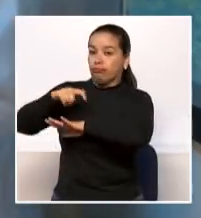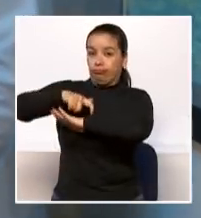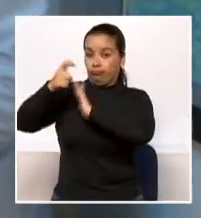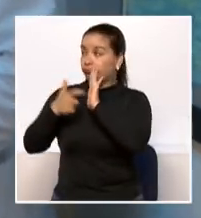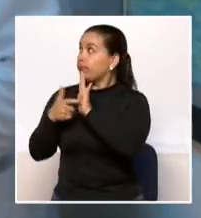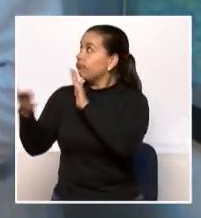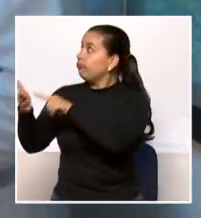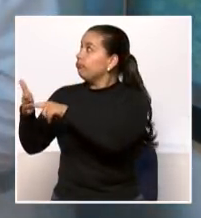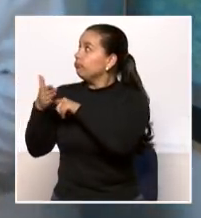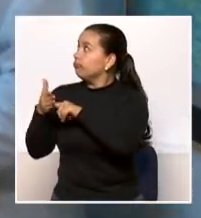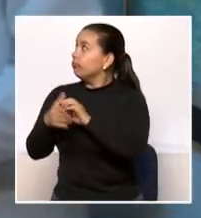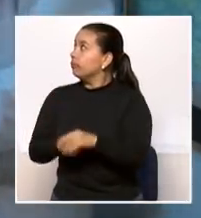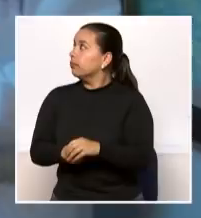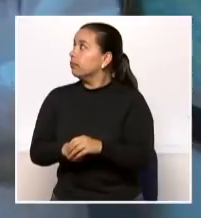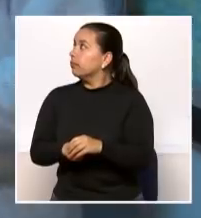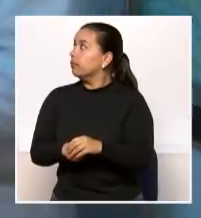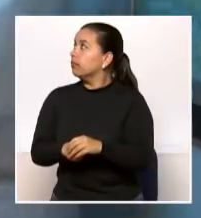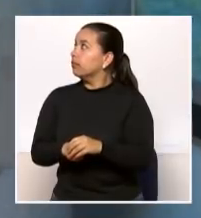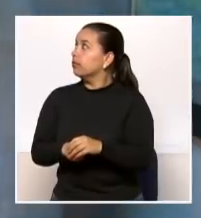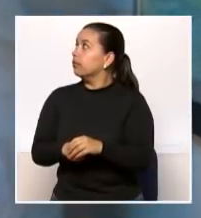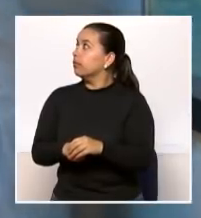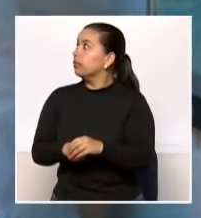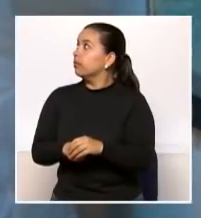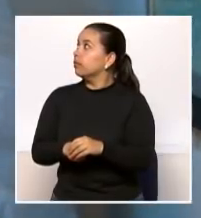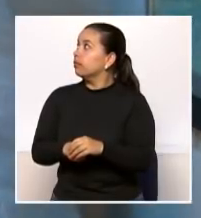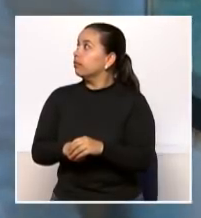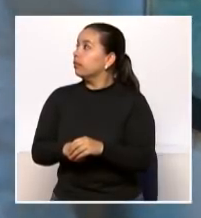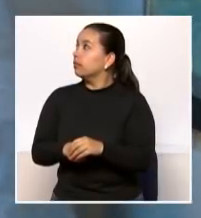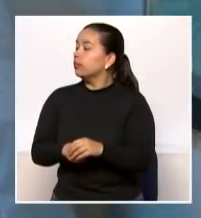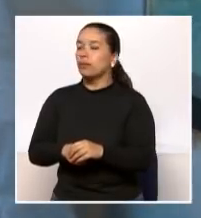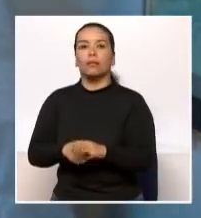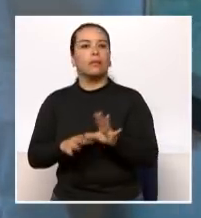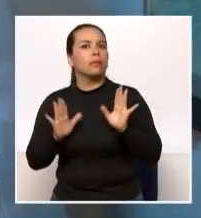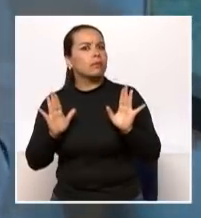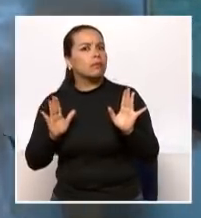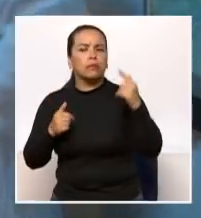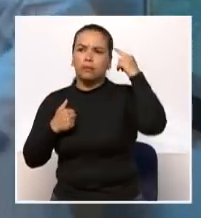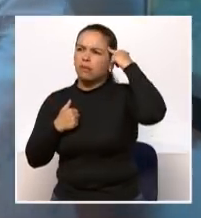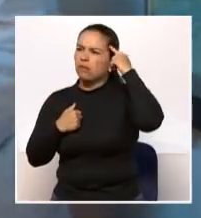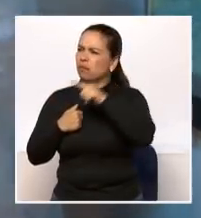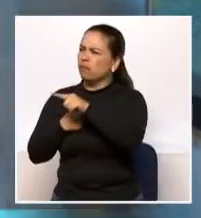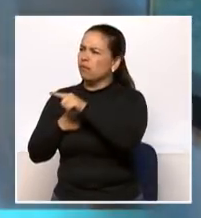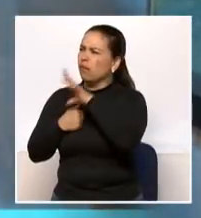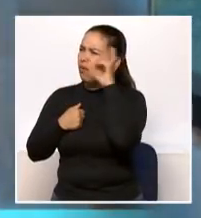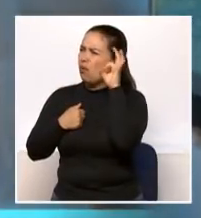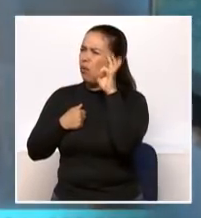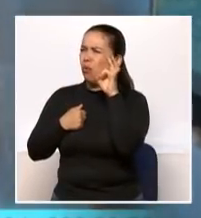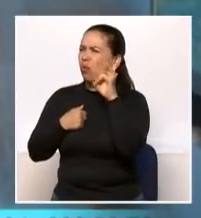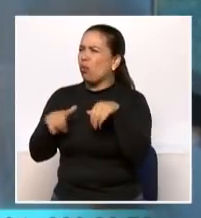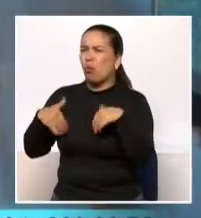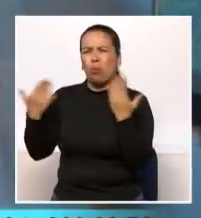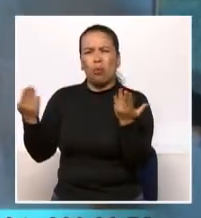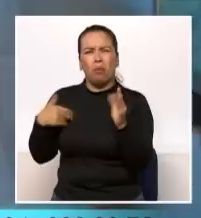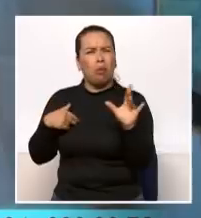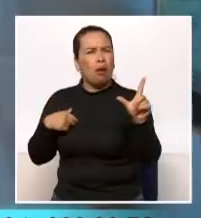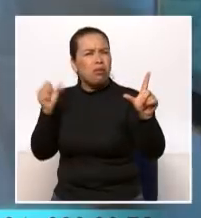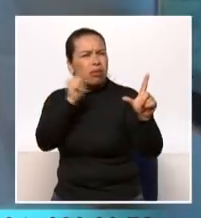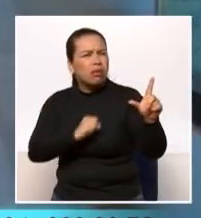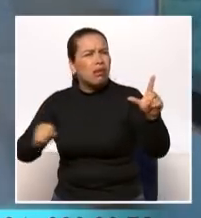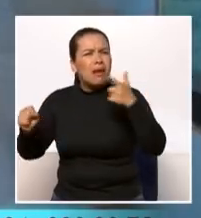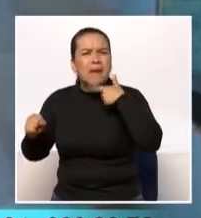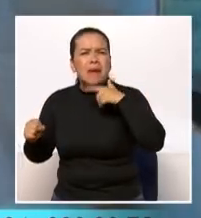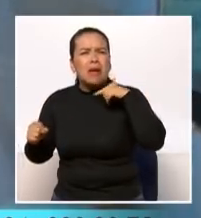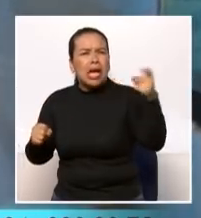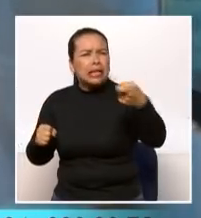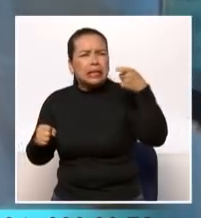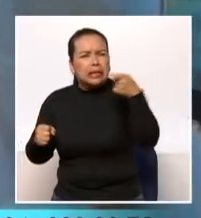de... Entonces, aquí les puedo mostrar. Ustedes dirán, bueno, pero este caballero ¿cómo está entendiendo o cómo está viendo pues todos esos grises? Yo no entiendo